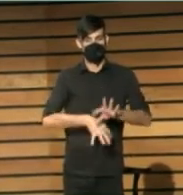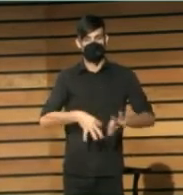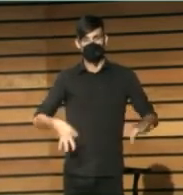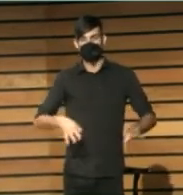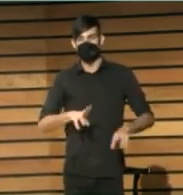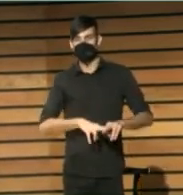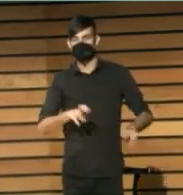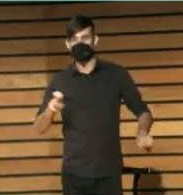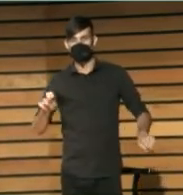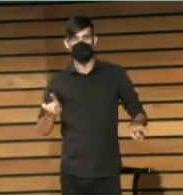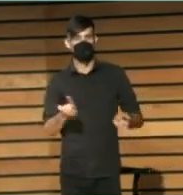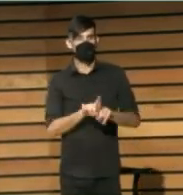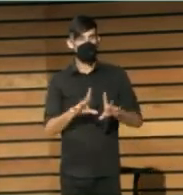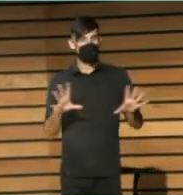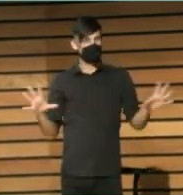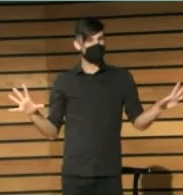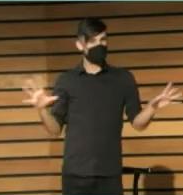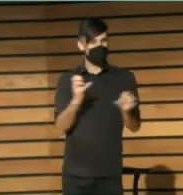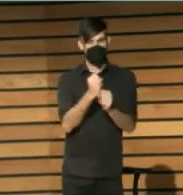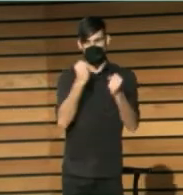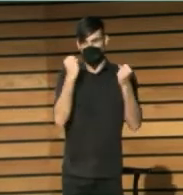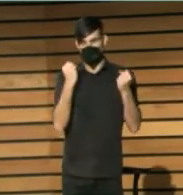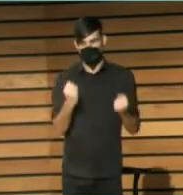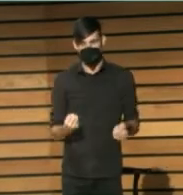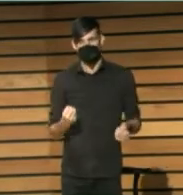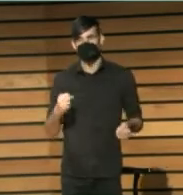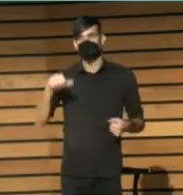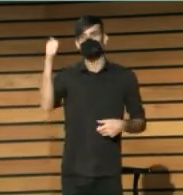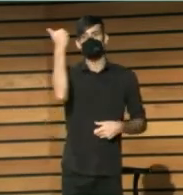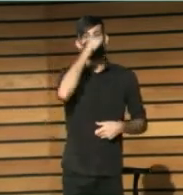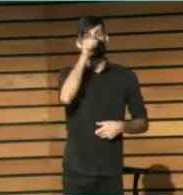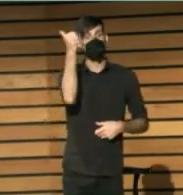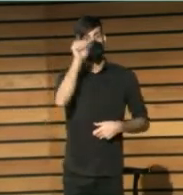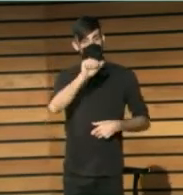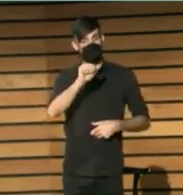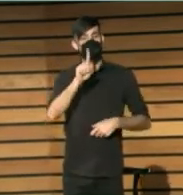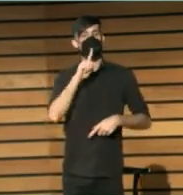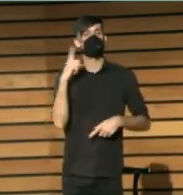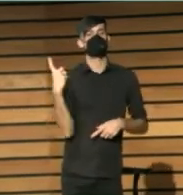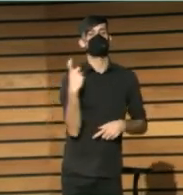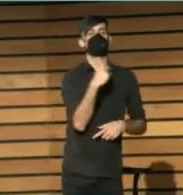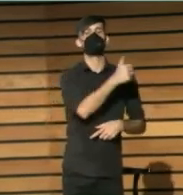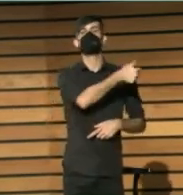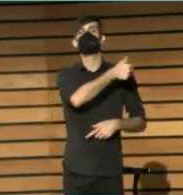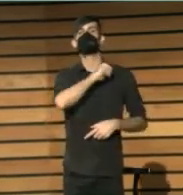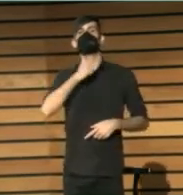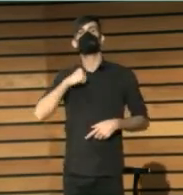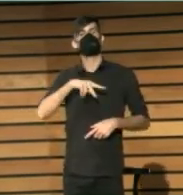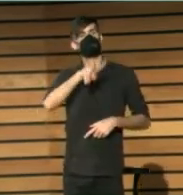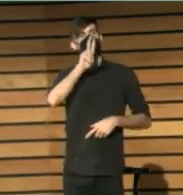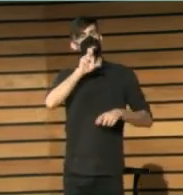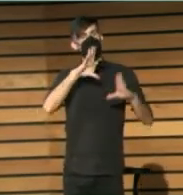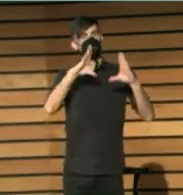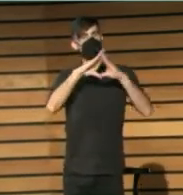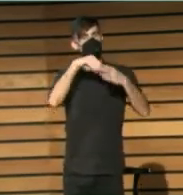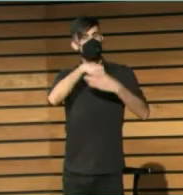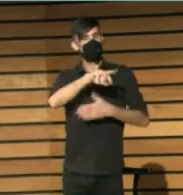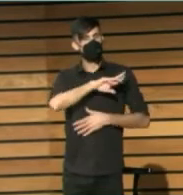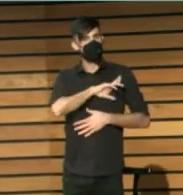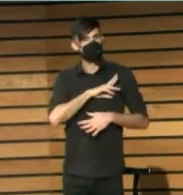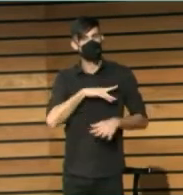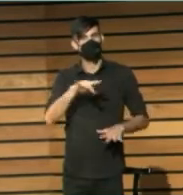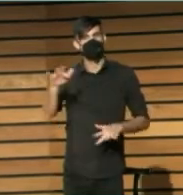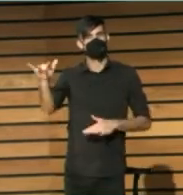negros como el azabache. Él llevaba consigo un perfume como de iglesia, y yo lo percibía con